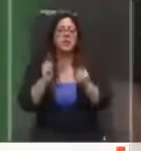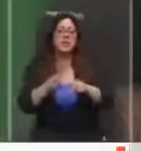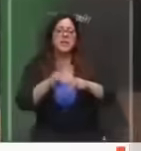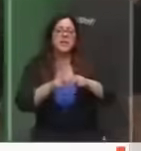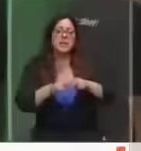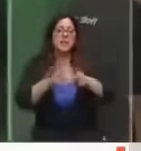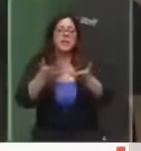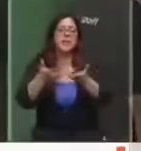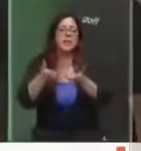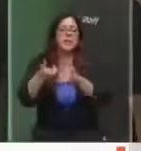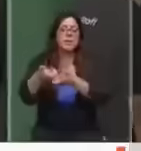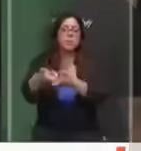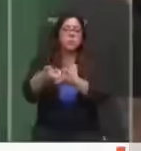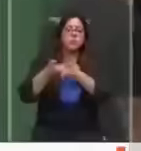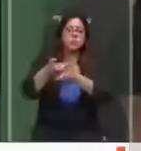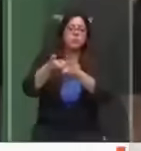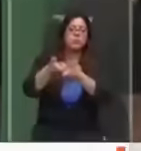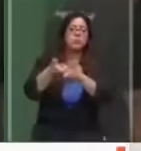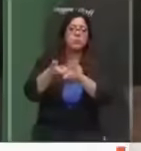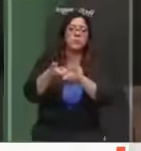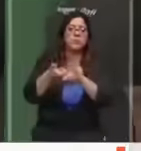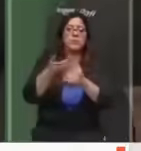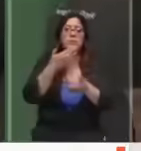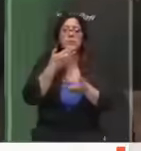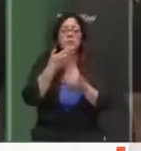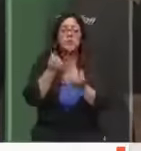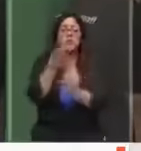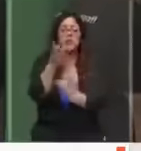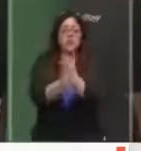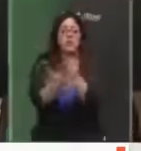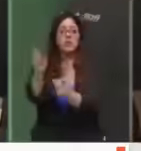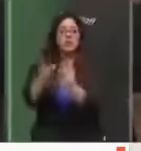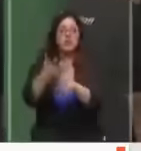descargas, en qué momento, y la cantidad de personal que